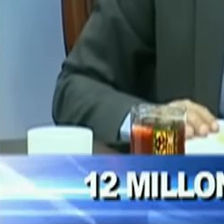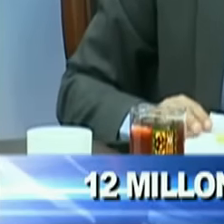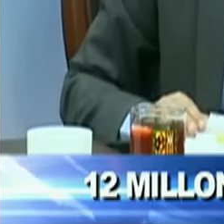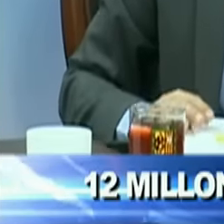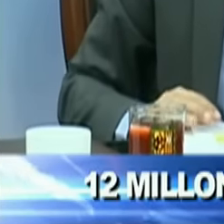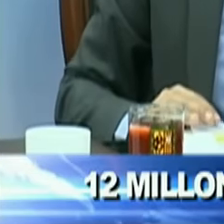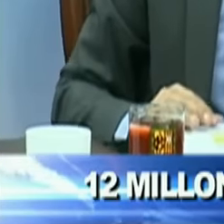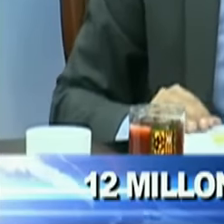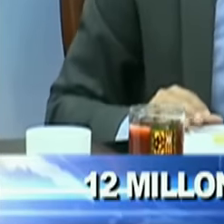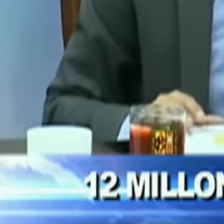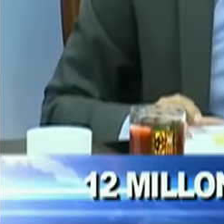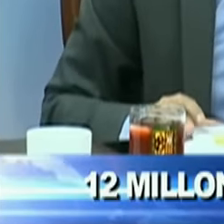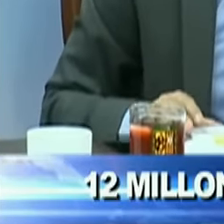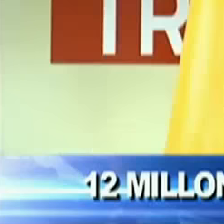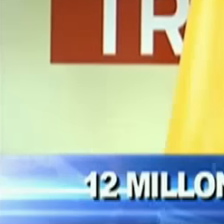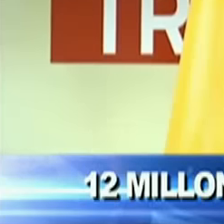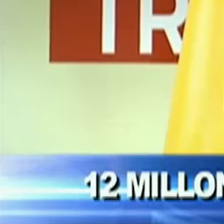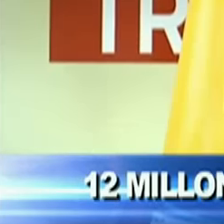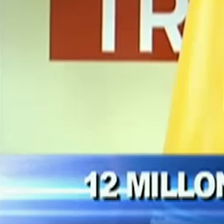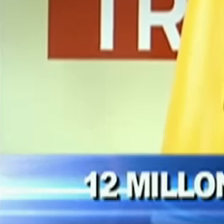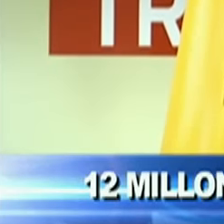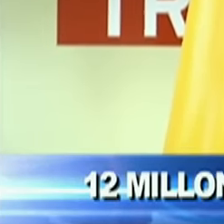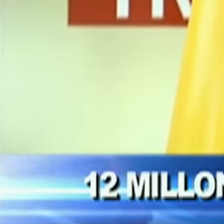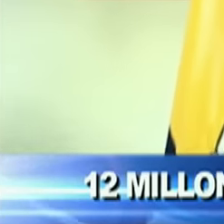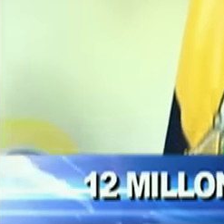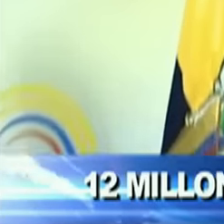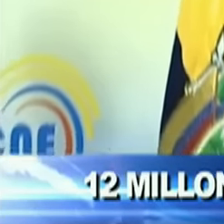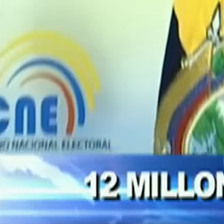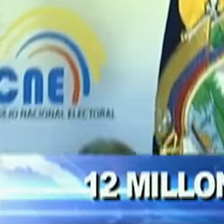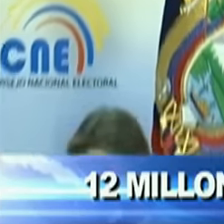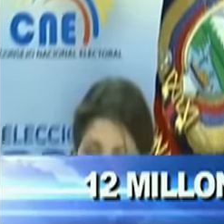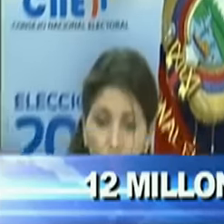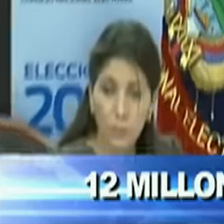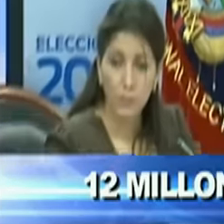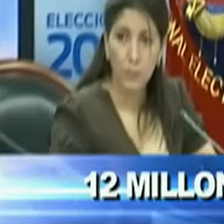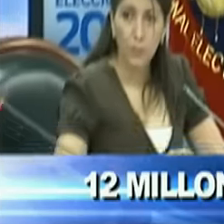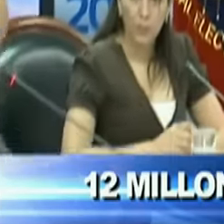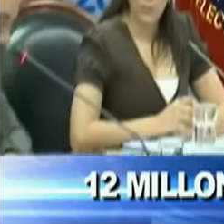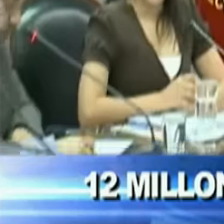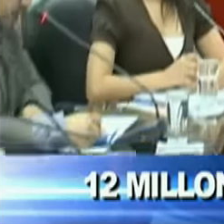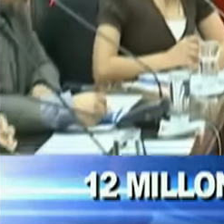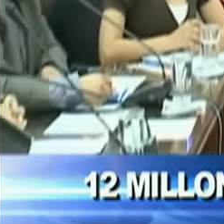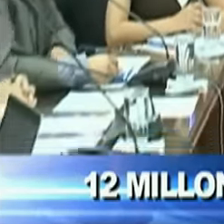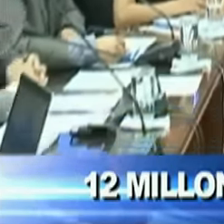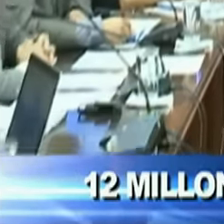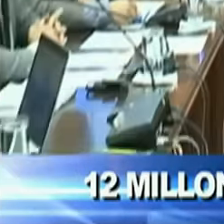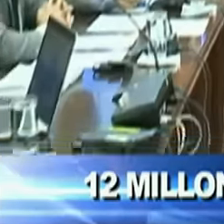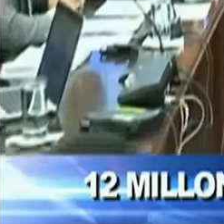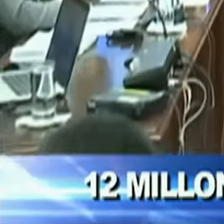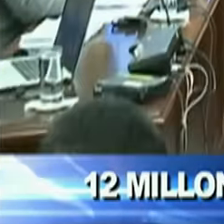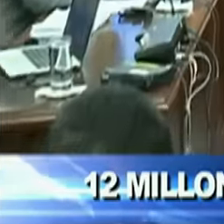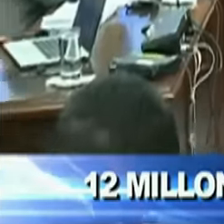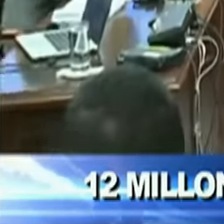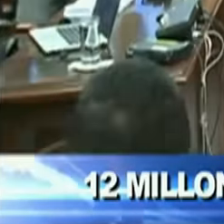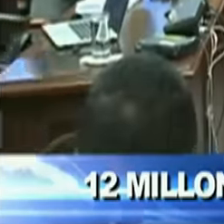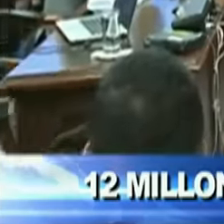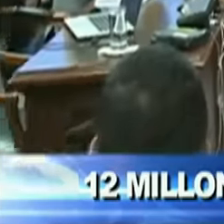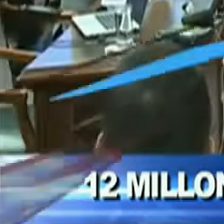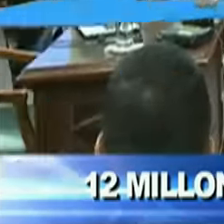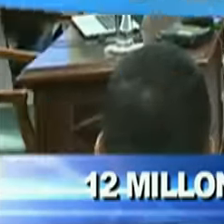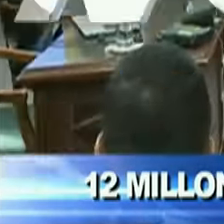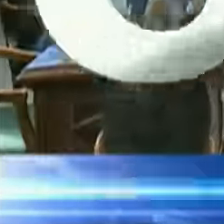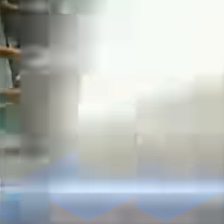elecciones 2017, según el Consejo Nacional Electoral.